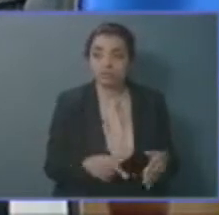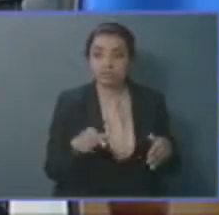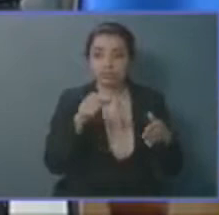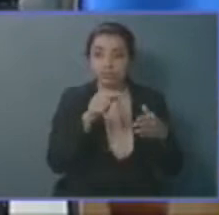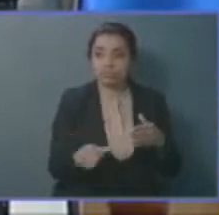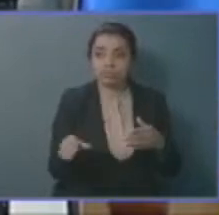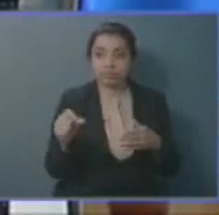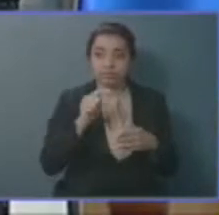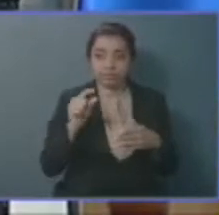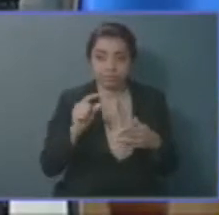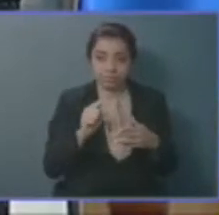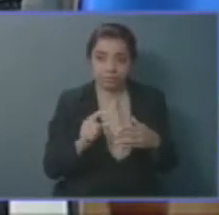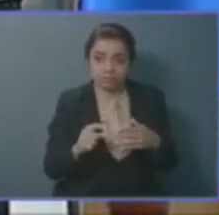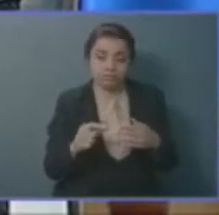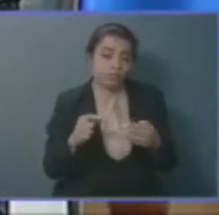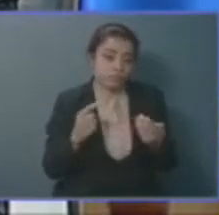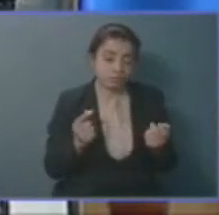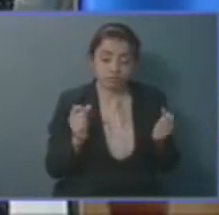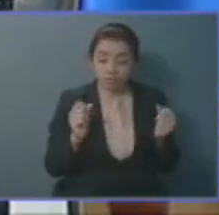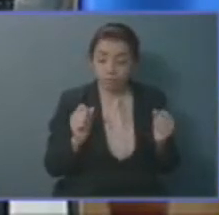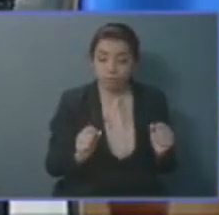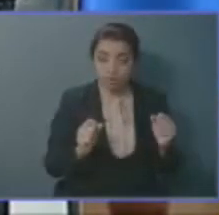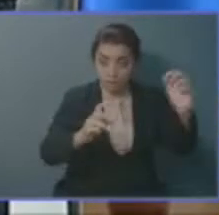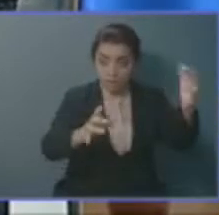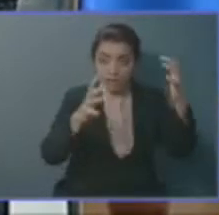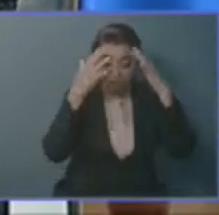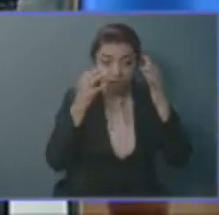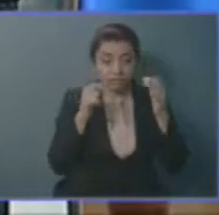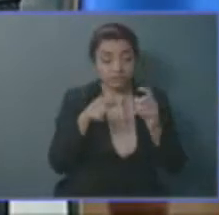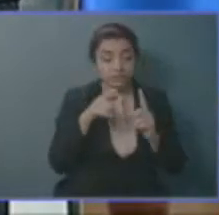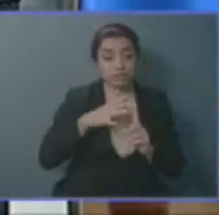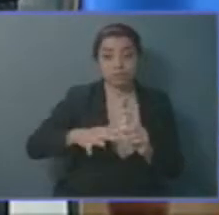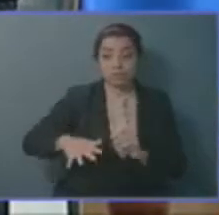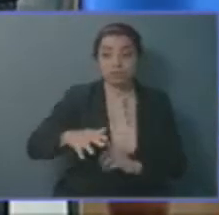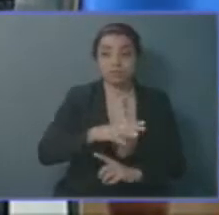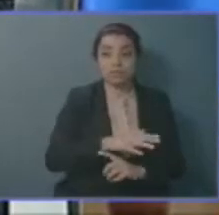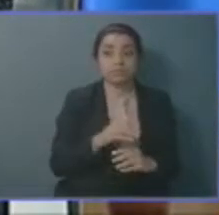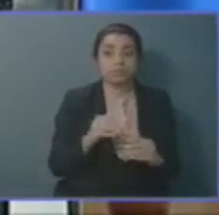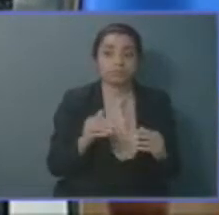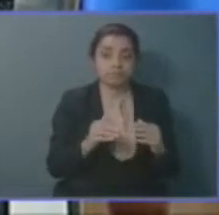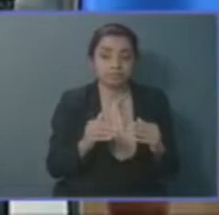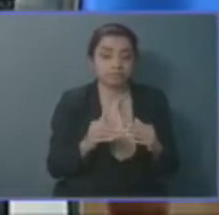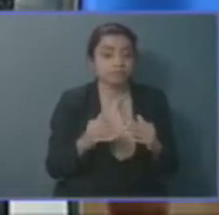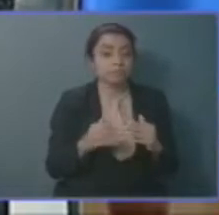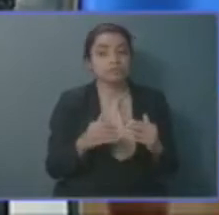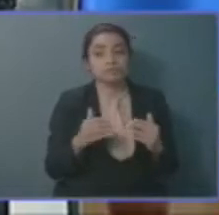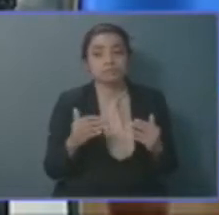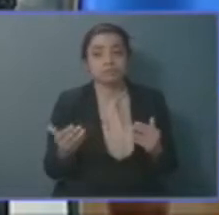legislativo y el órgano ejecutivo, es porque esta situación es completamente demostrable.